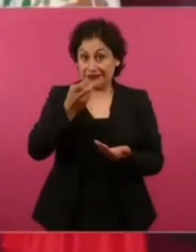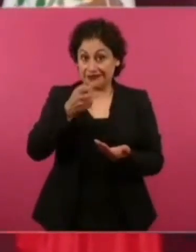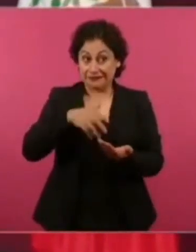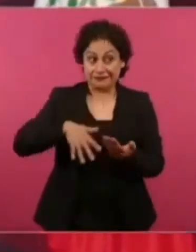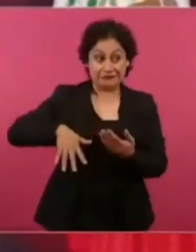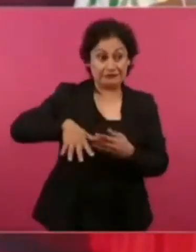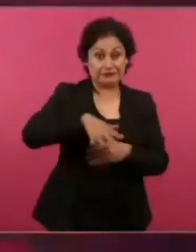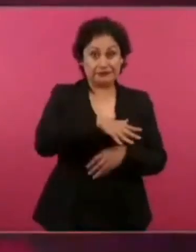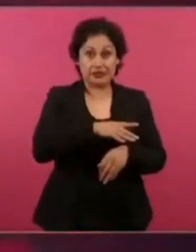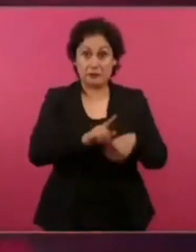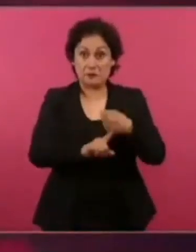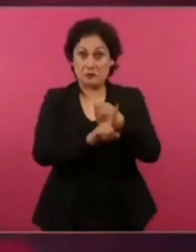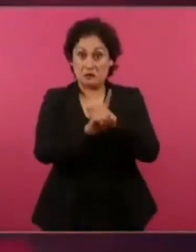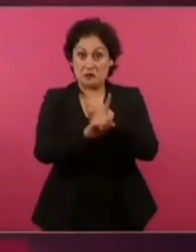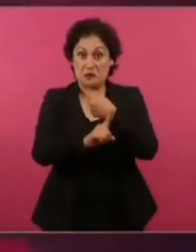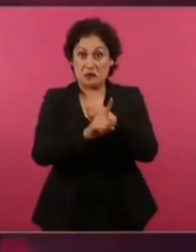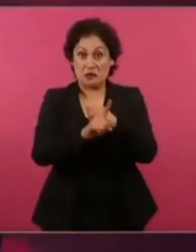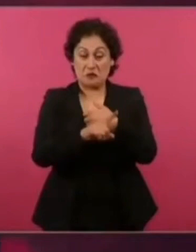al pueblo,